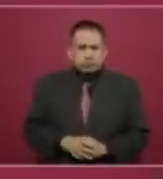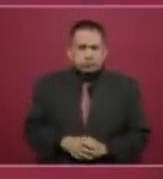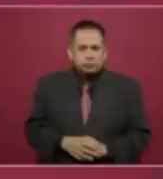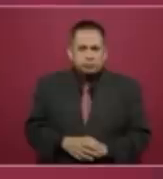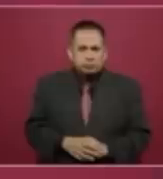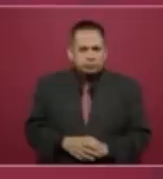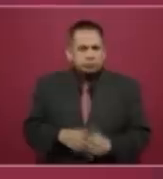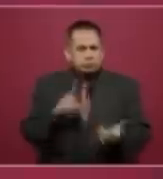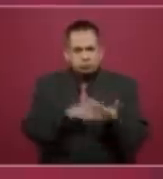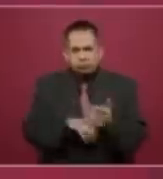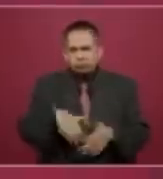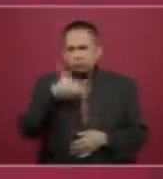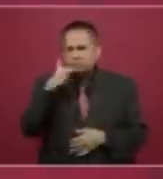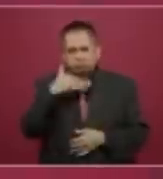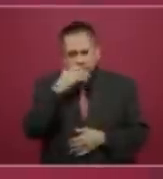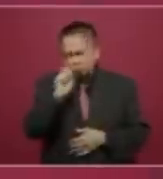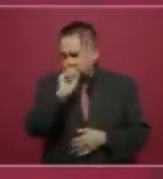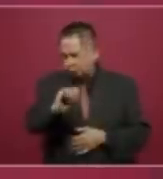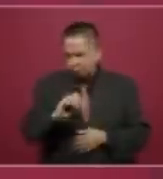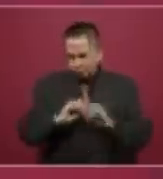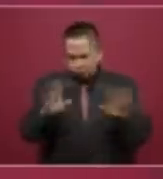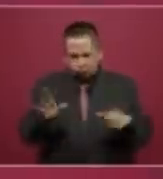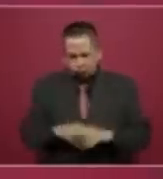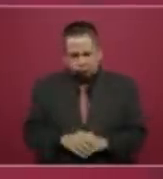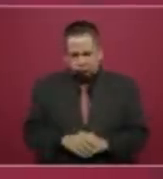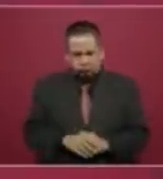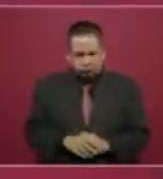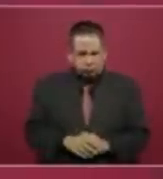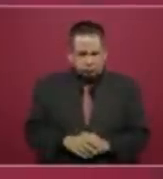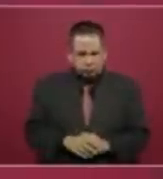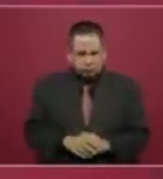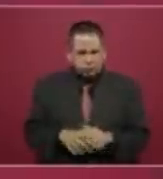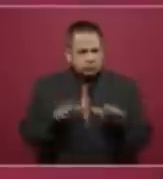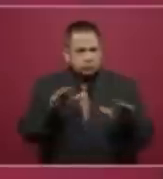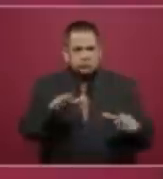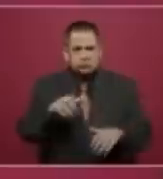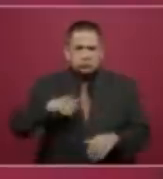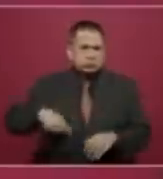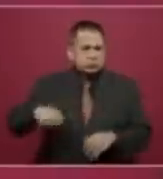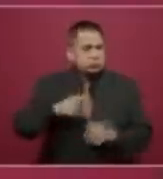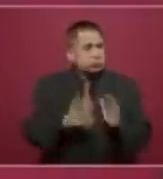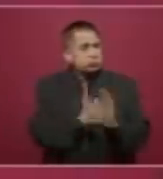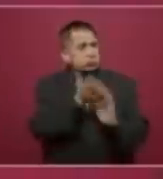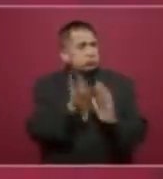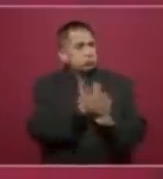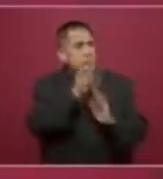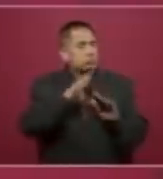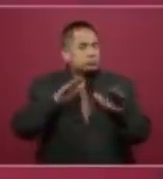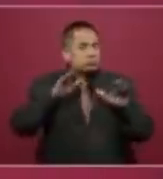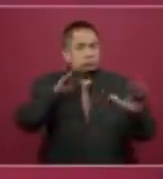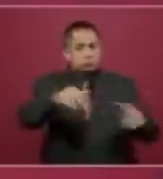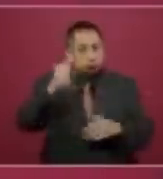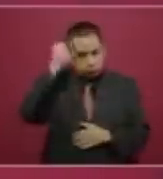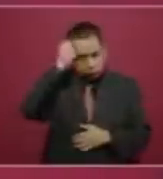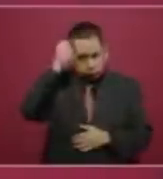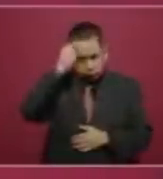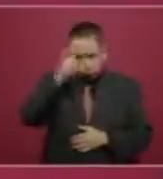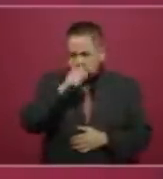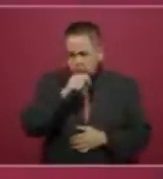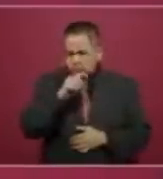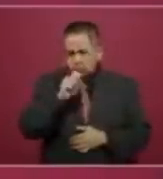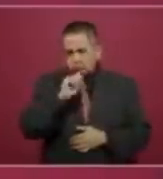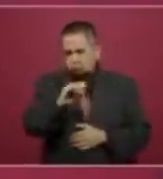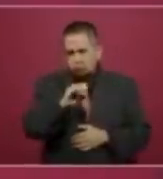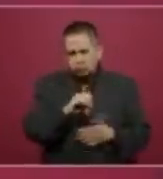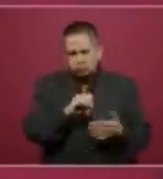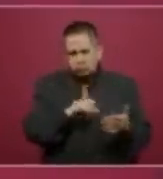hubo corrupción en la decisión de construir el aeropuerto de la